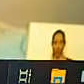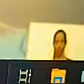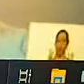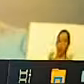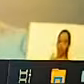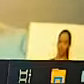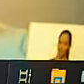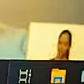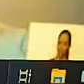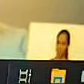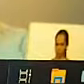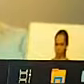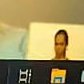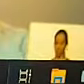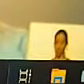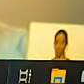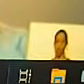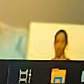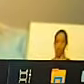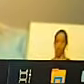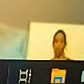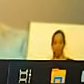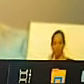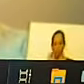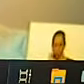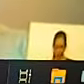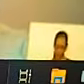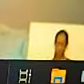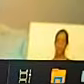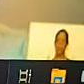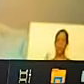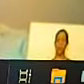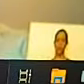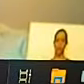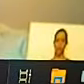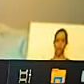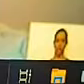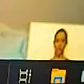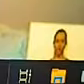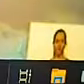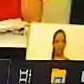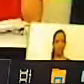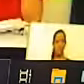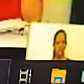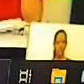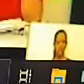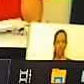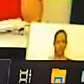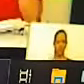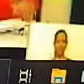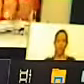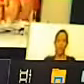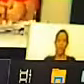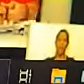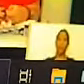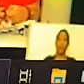y primero una parte de Primero Justicia sí estaría contemplando ir a elecciones. ¿Qué va a pasar con Voluntad